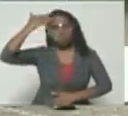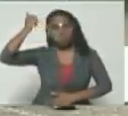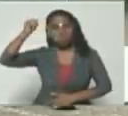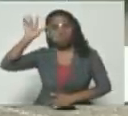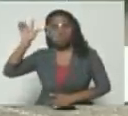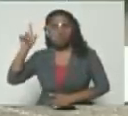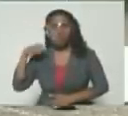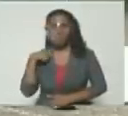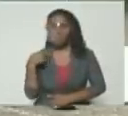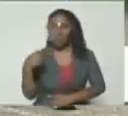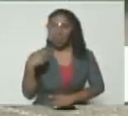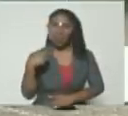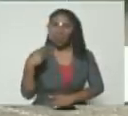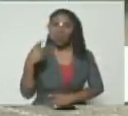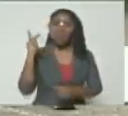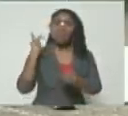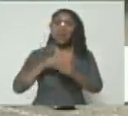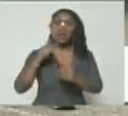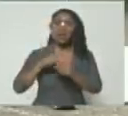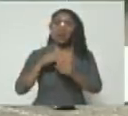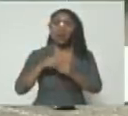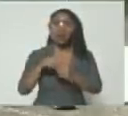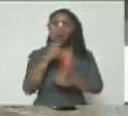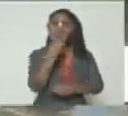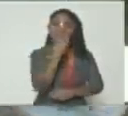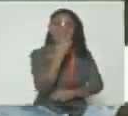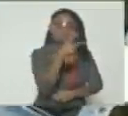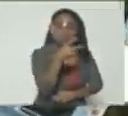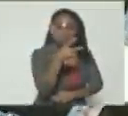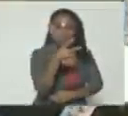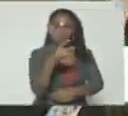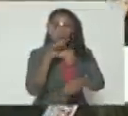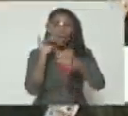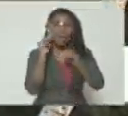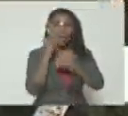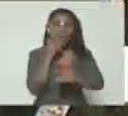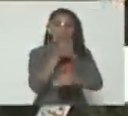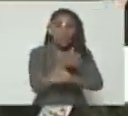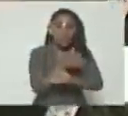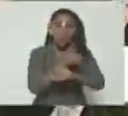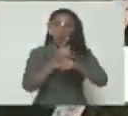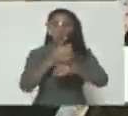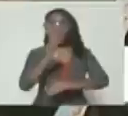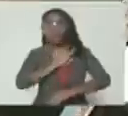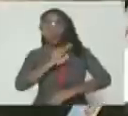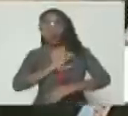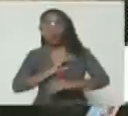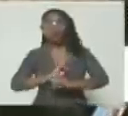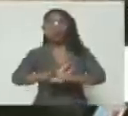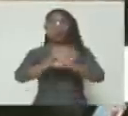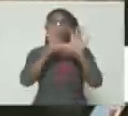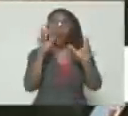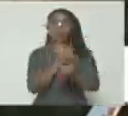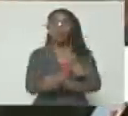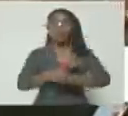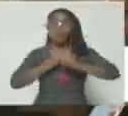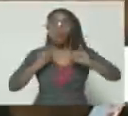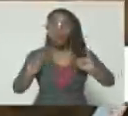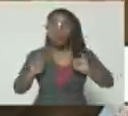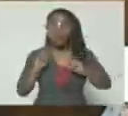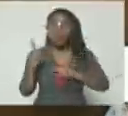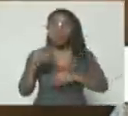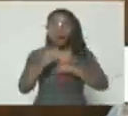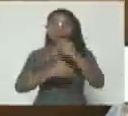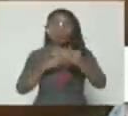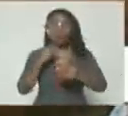la renta petrolera, incursionar a la propia y definitiva independencia que es la que